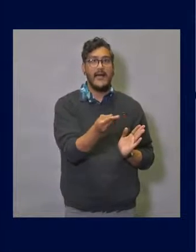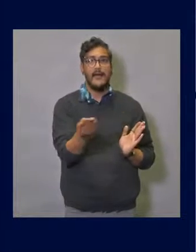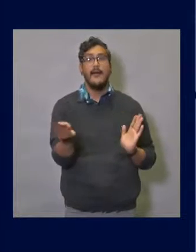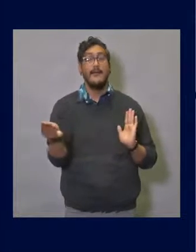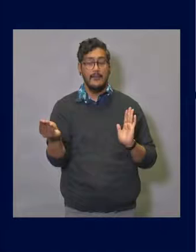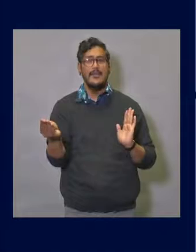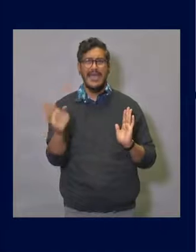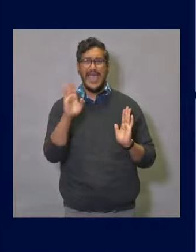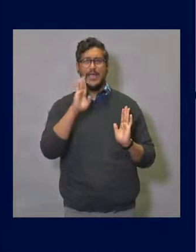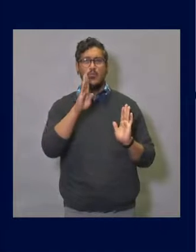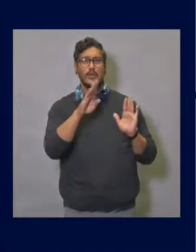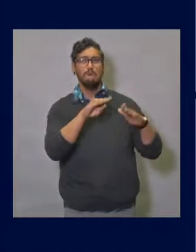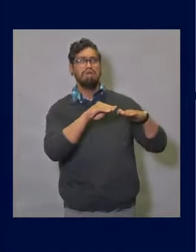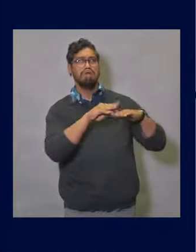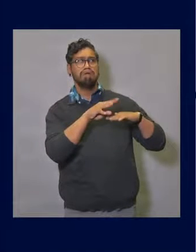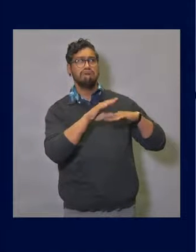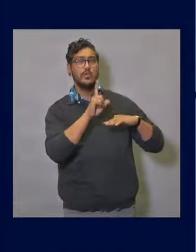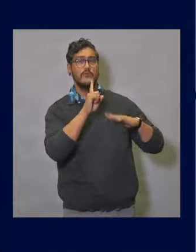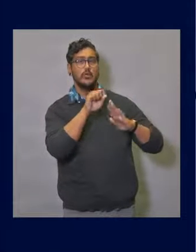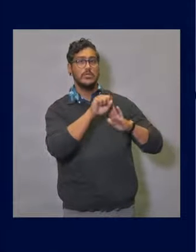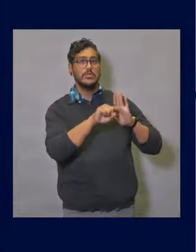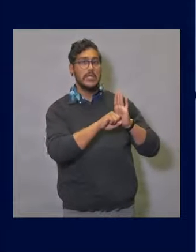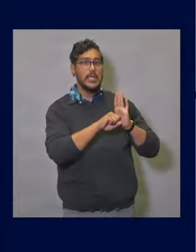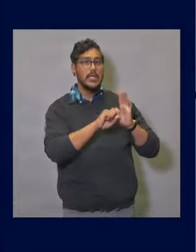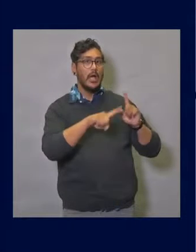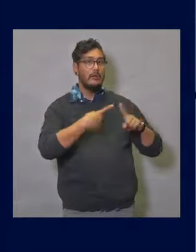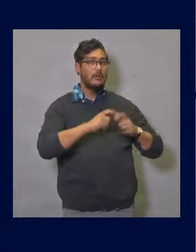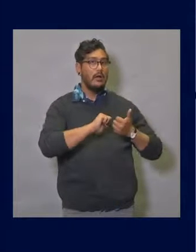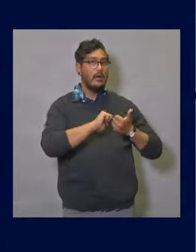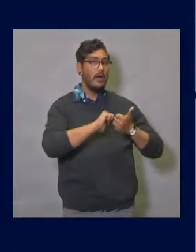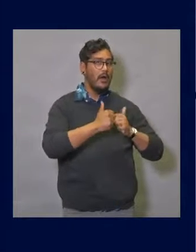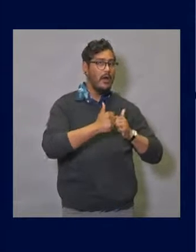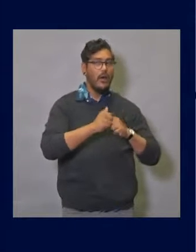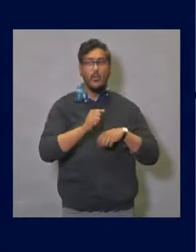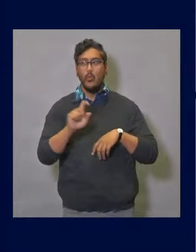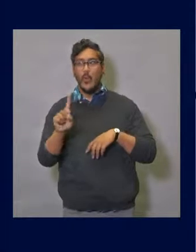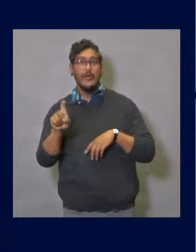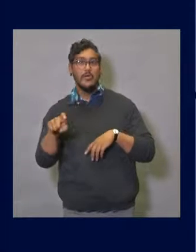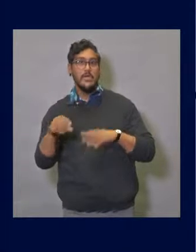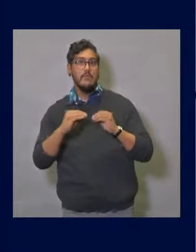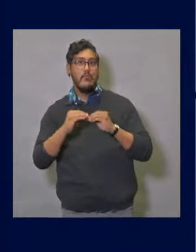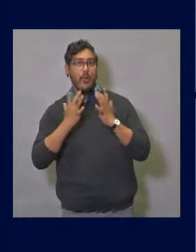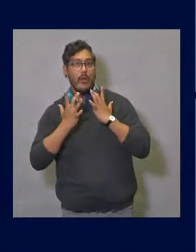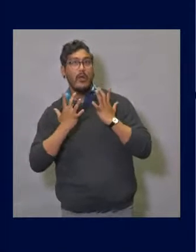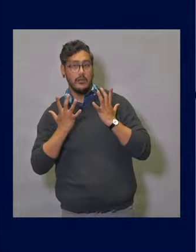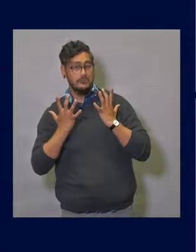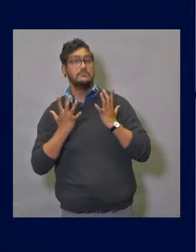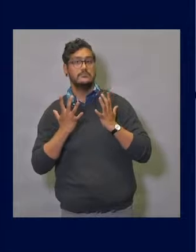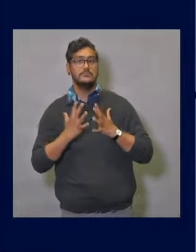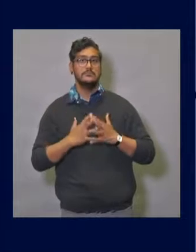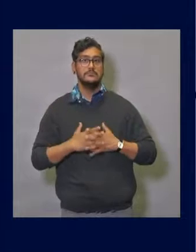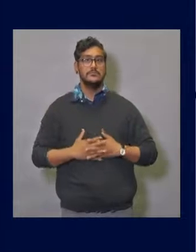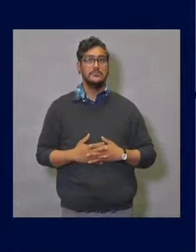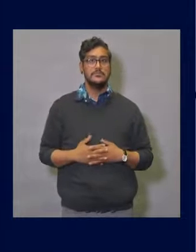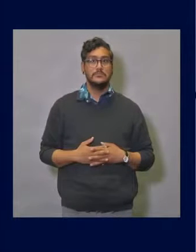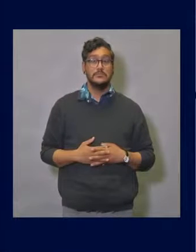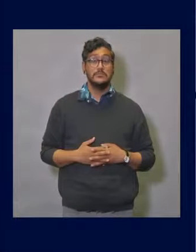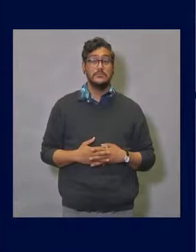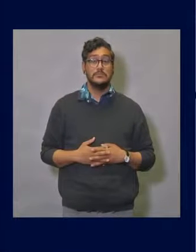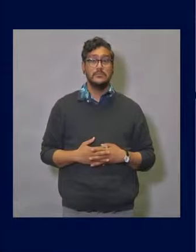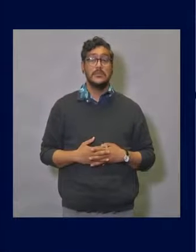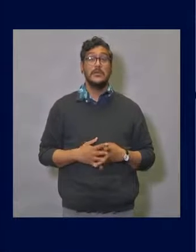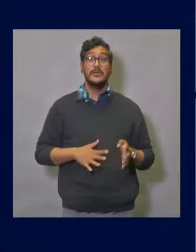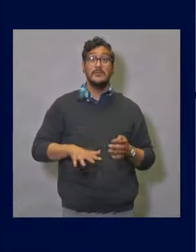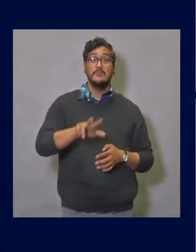con respecto a las asignaciones y distribuciones de vacunas necesarias. todos los